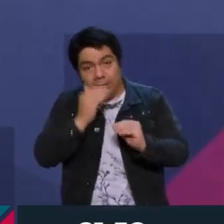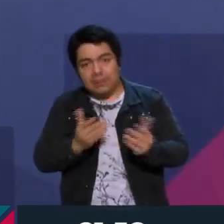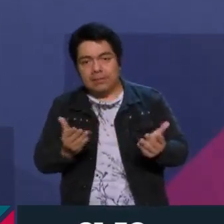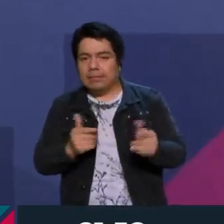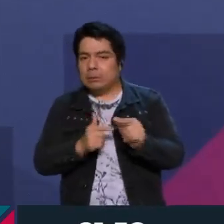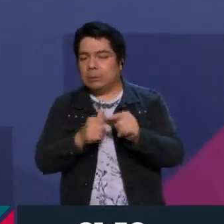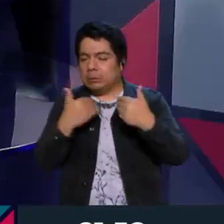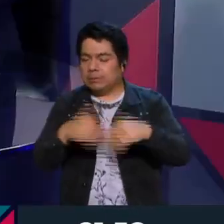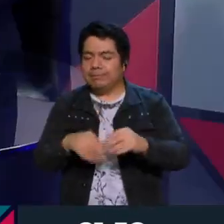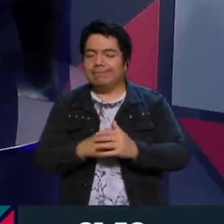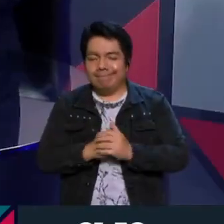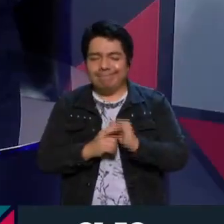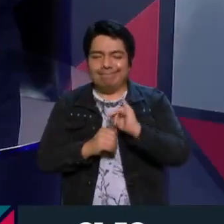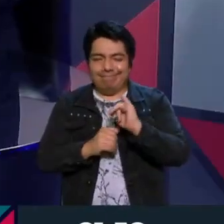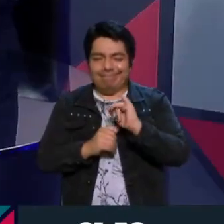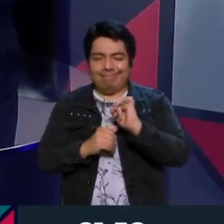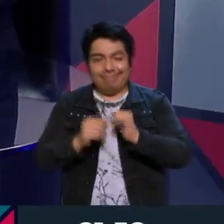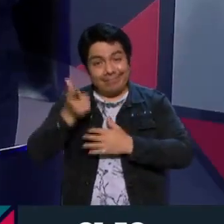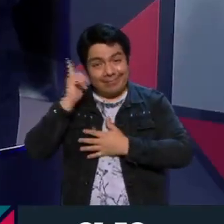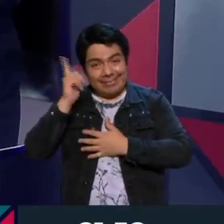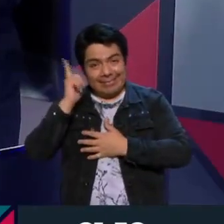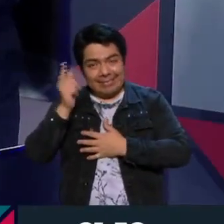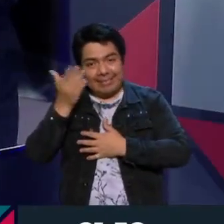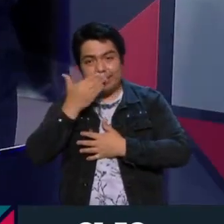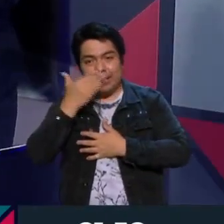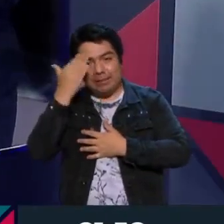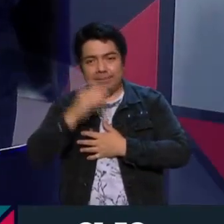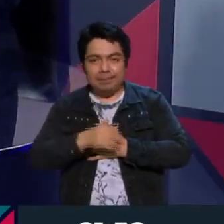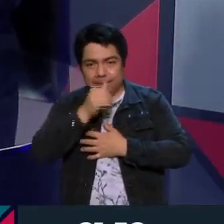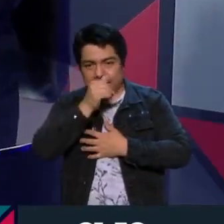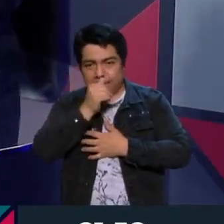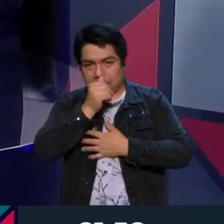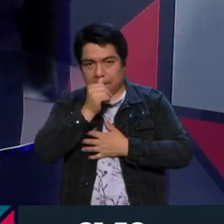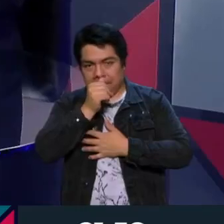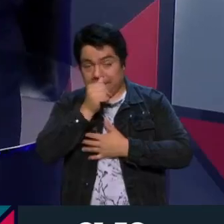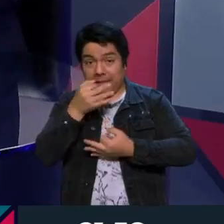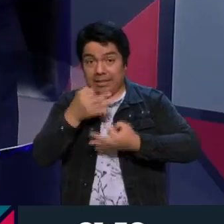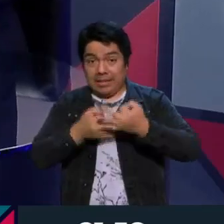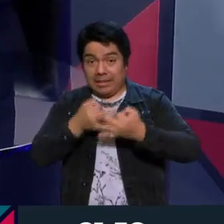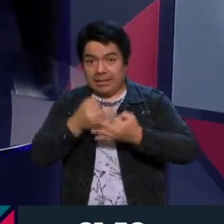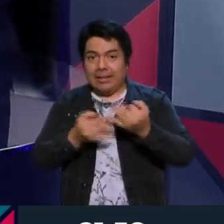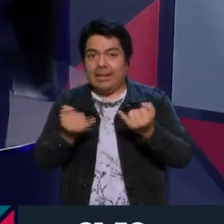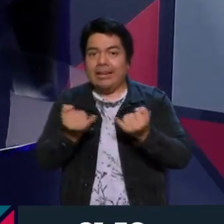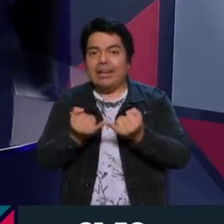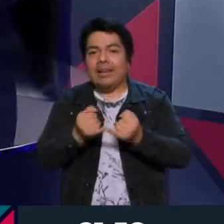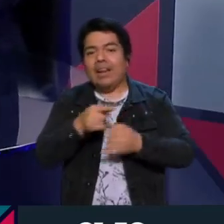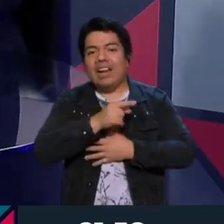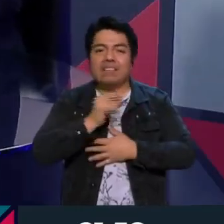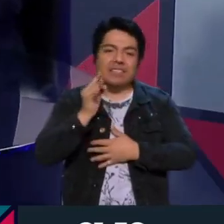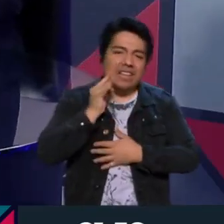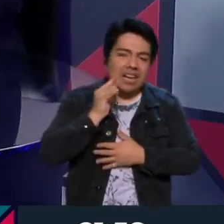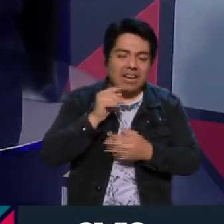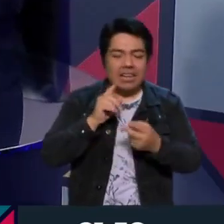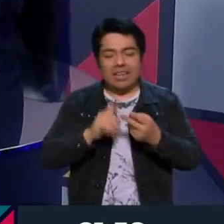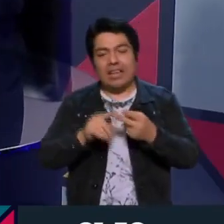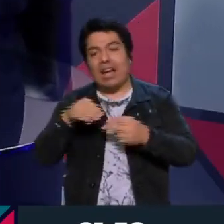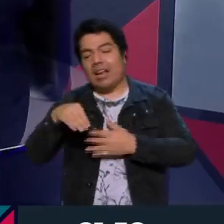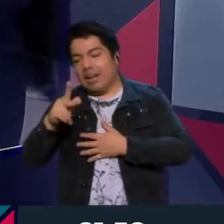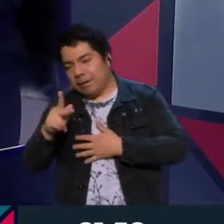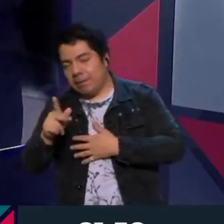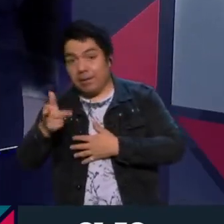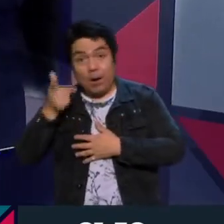larguito, Braulio. Sin duda, doctora, ojalá que pronto también se impulse una reforma en materia judicial, pero que toque también a las fiscalías y a los ministerios públicos. Ahí